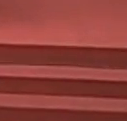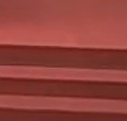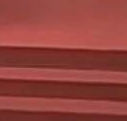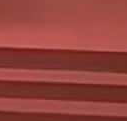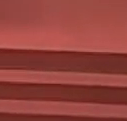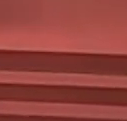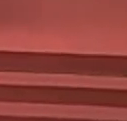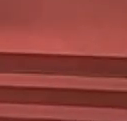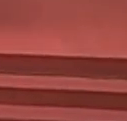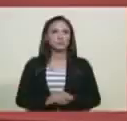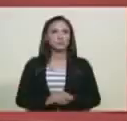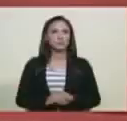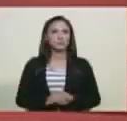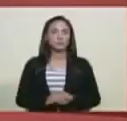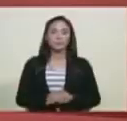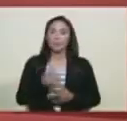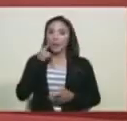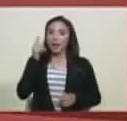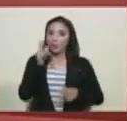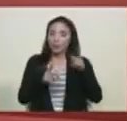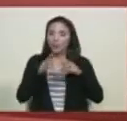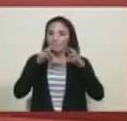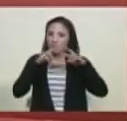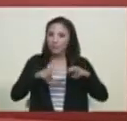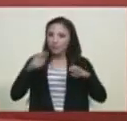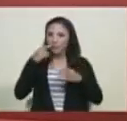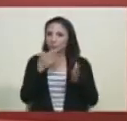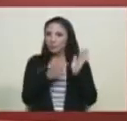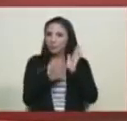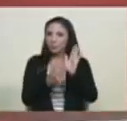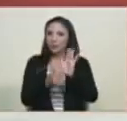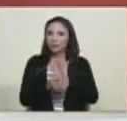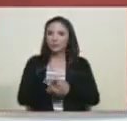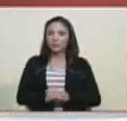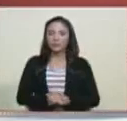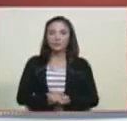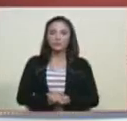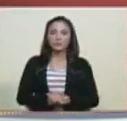que el Ministerio Público cuenta en este proceso histórico,